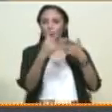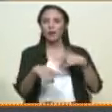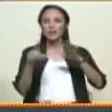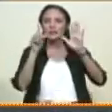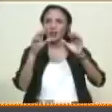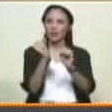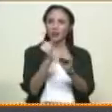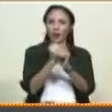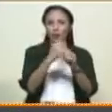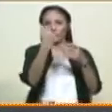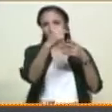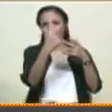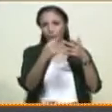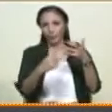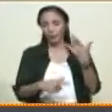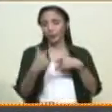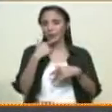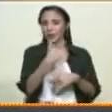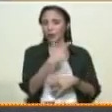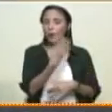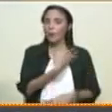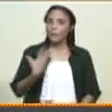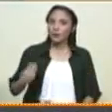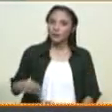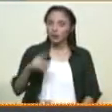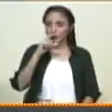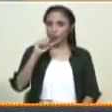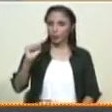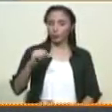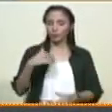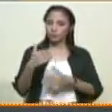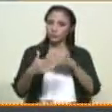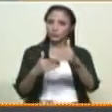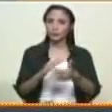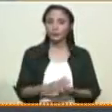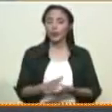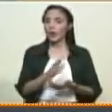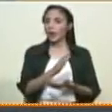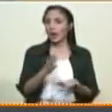ya con un, nosotros pudimos hablar con una paz